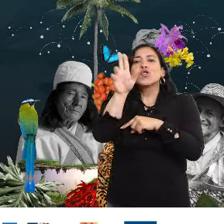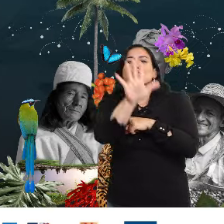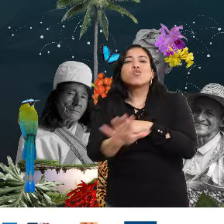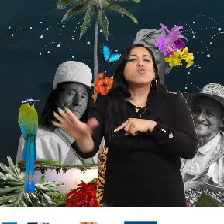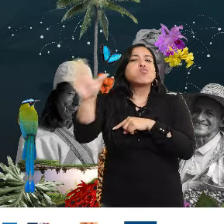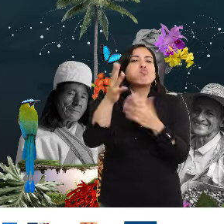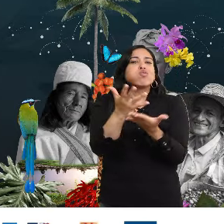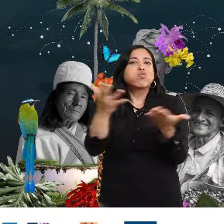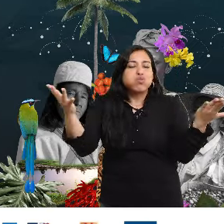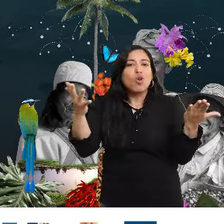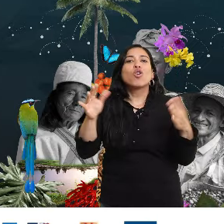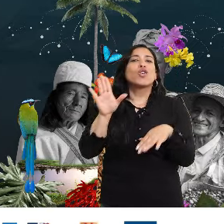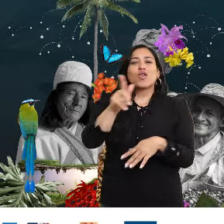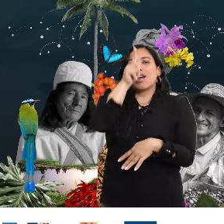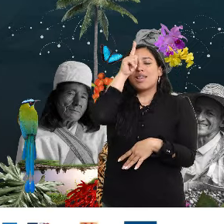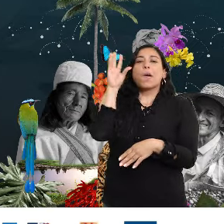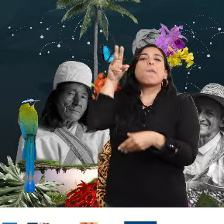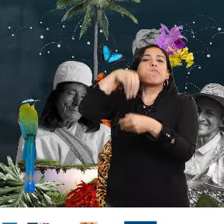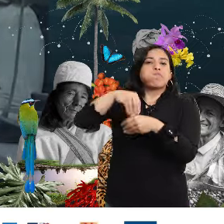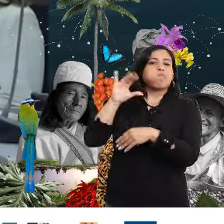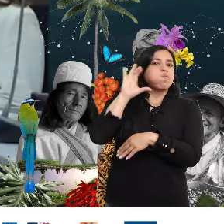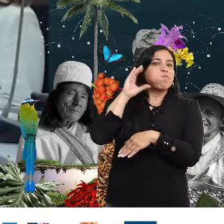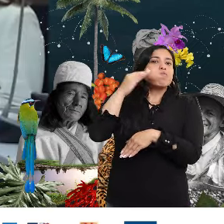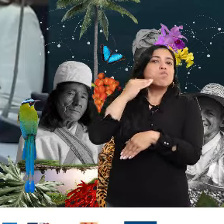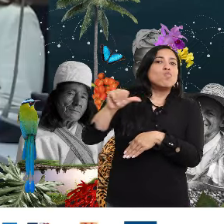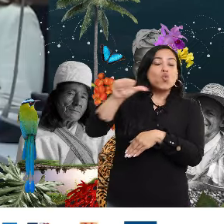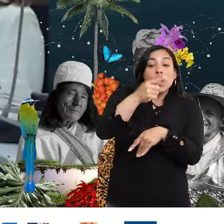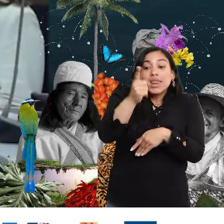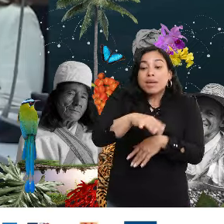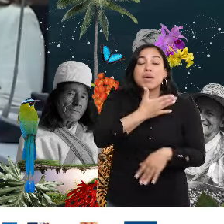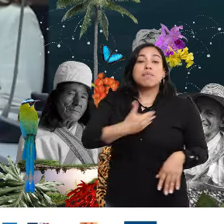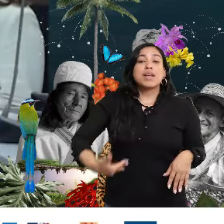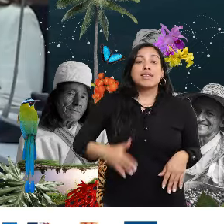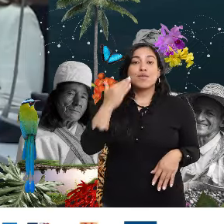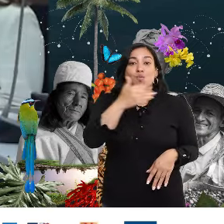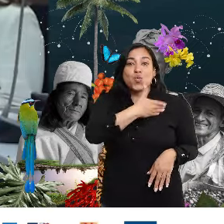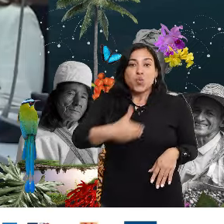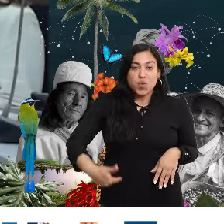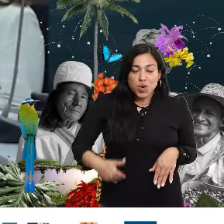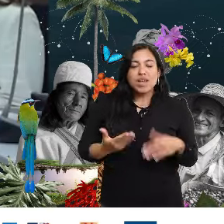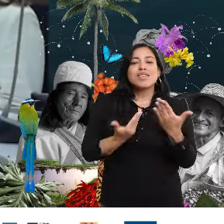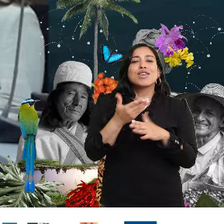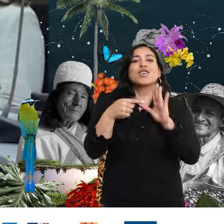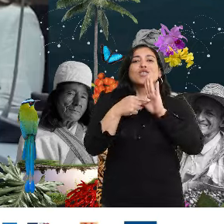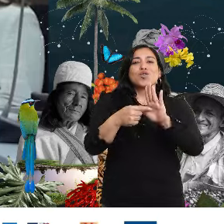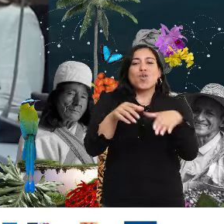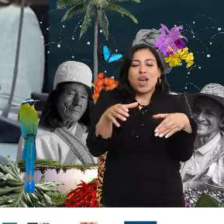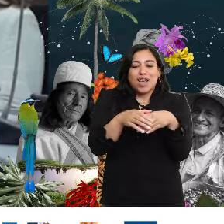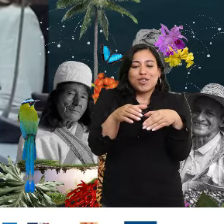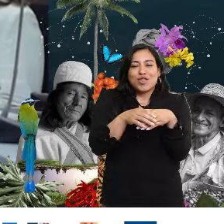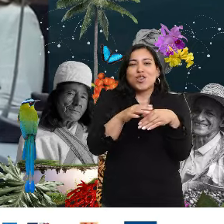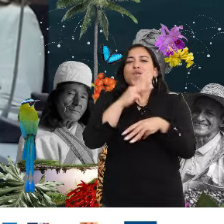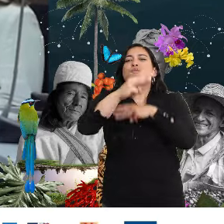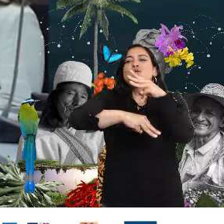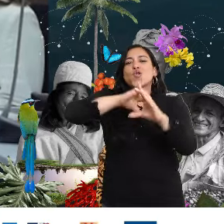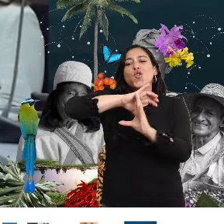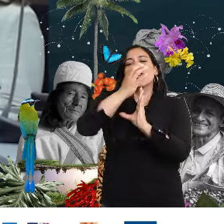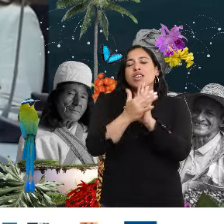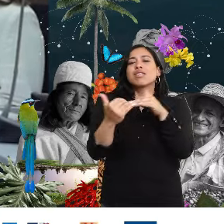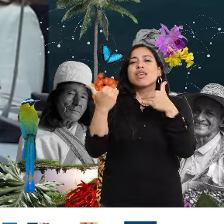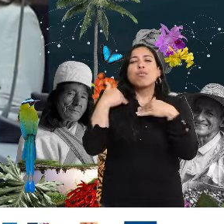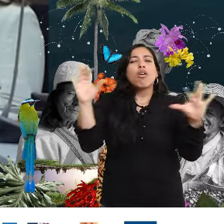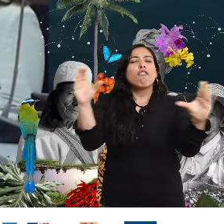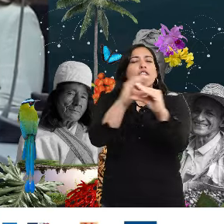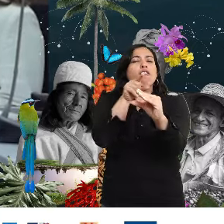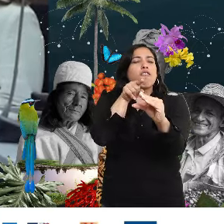en el Blue Action Fund y es miembro y presidenta del Peace Building Association a nivel mundial, con un